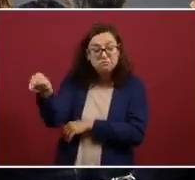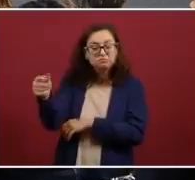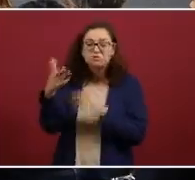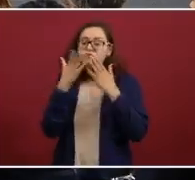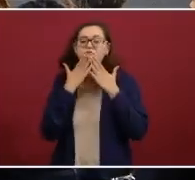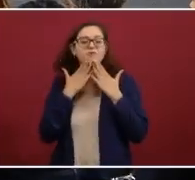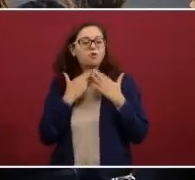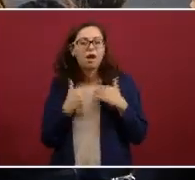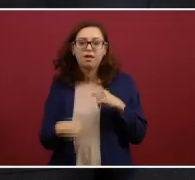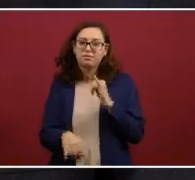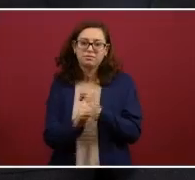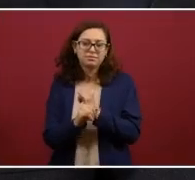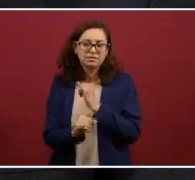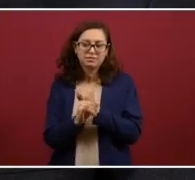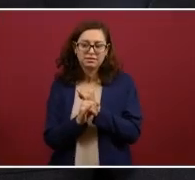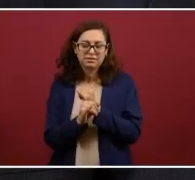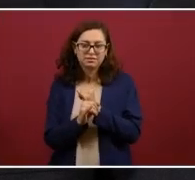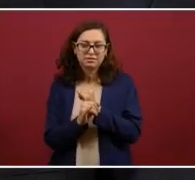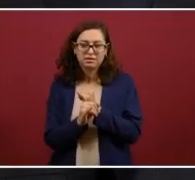Internet